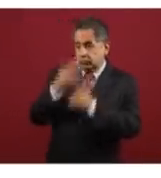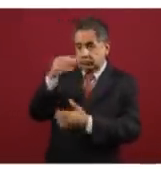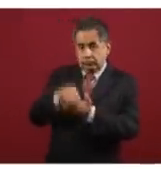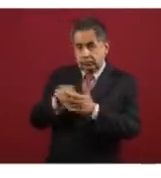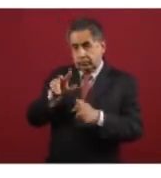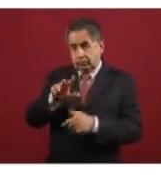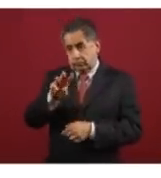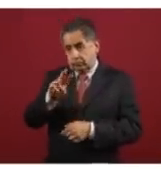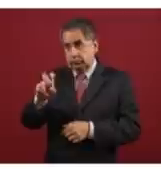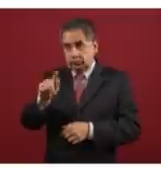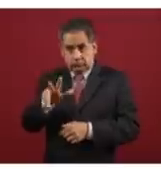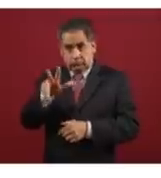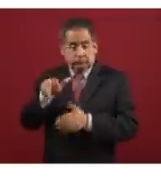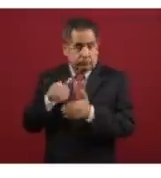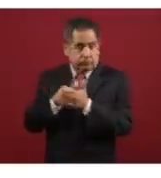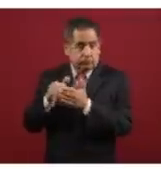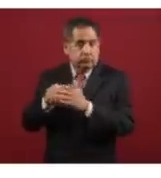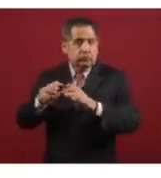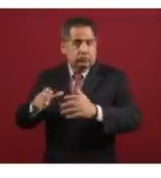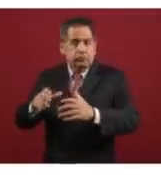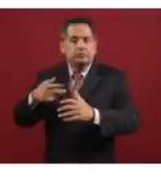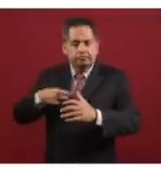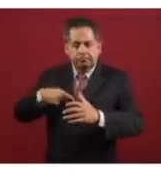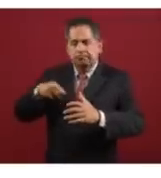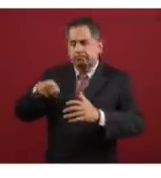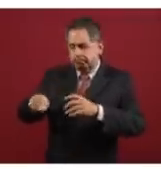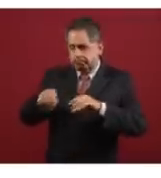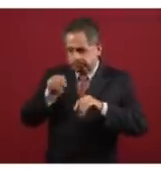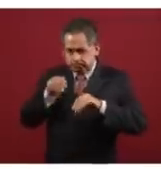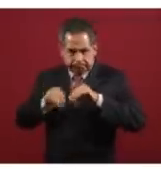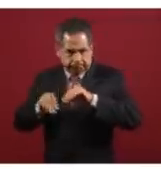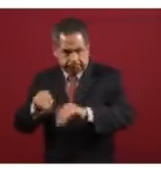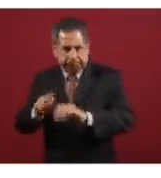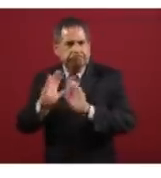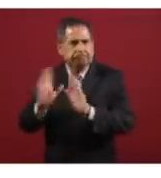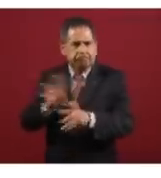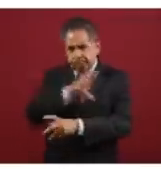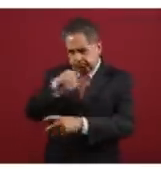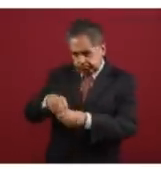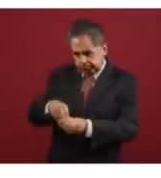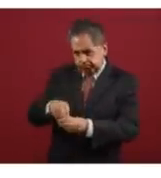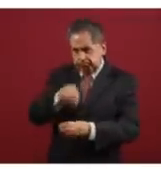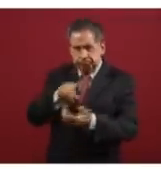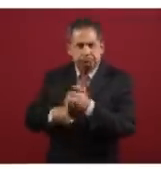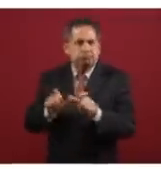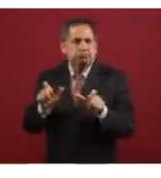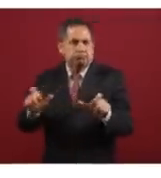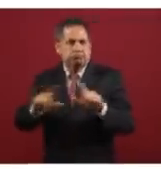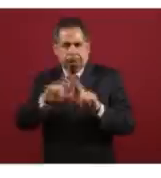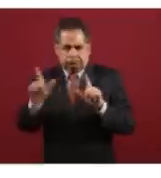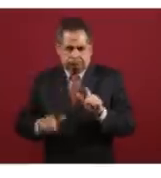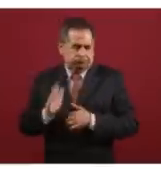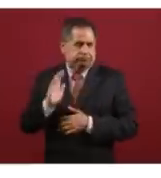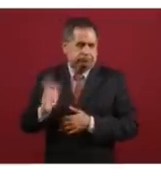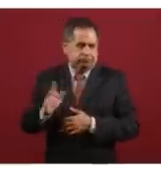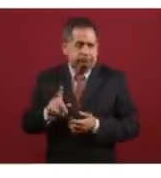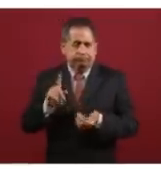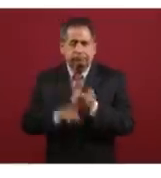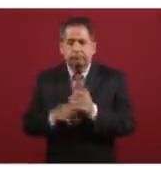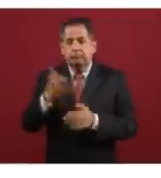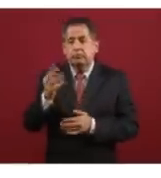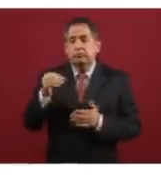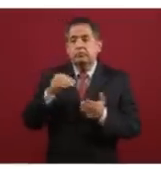14,738 elementos de las divisiones operativas que ya están integradas a la Guardia Nacional, así como